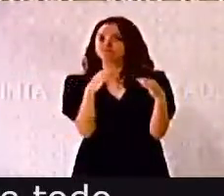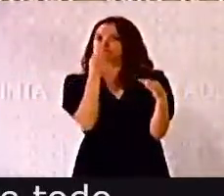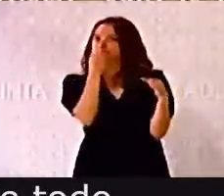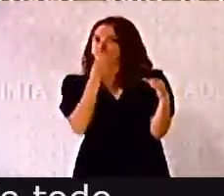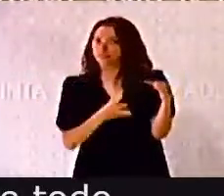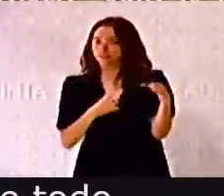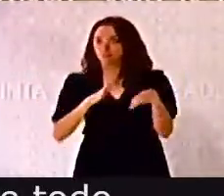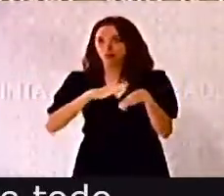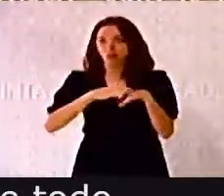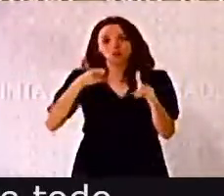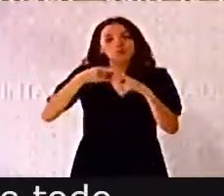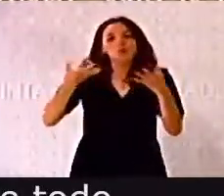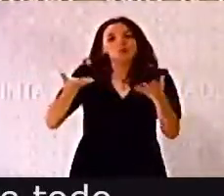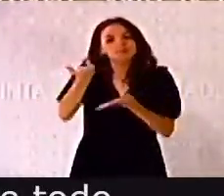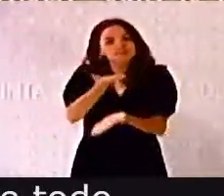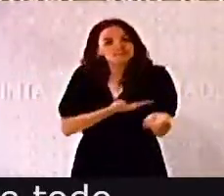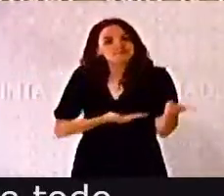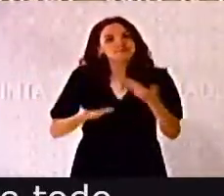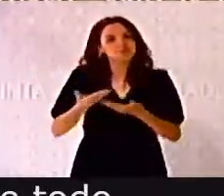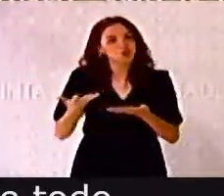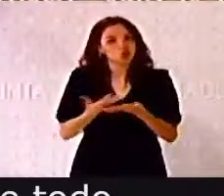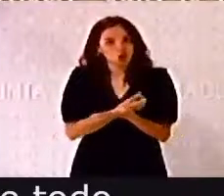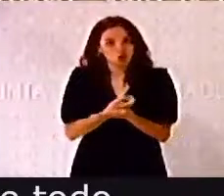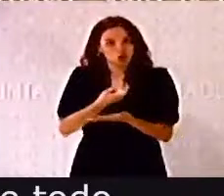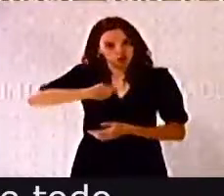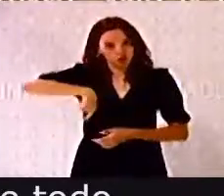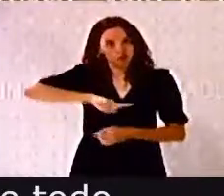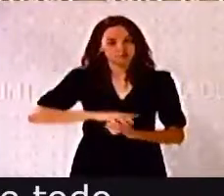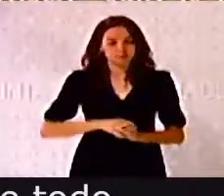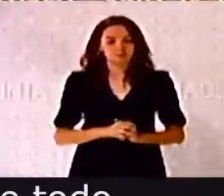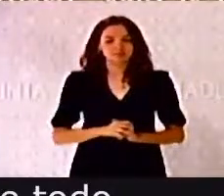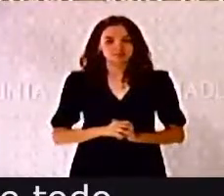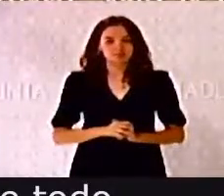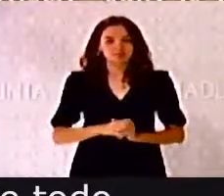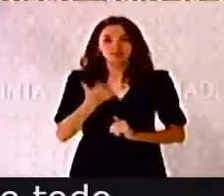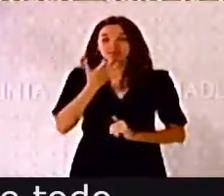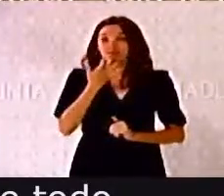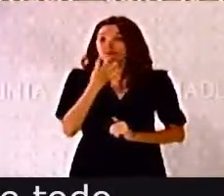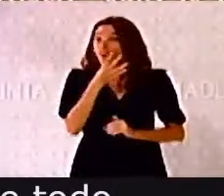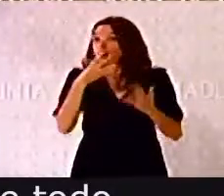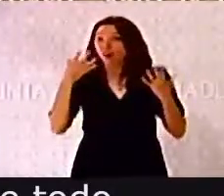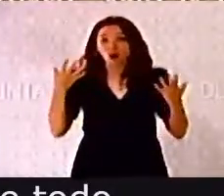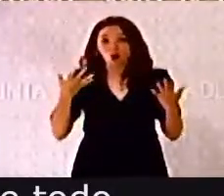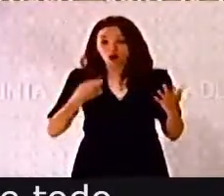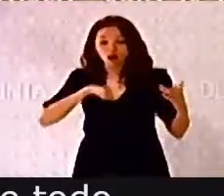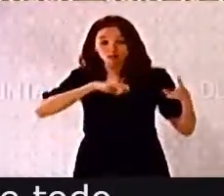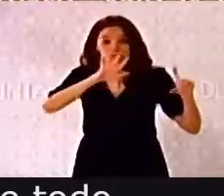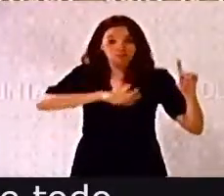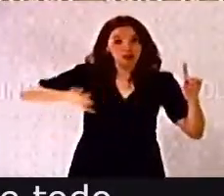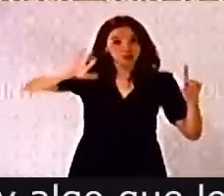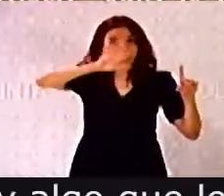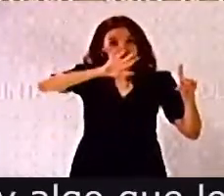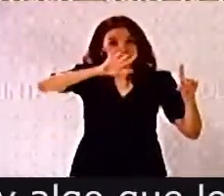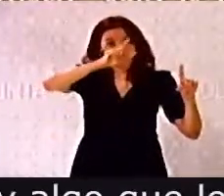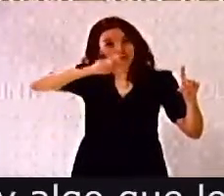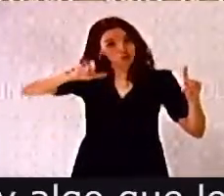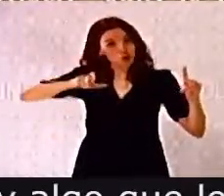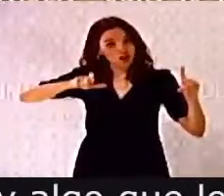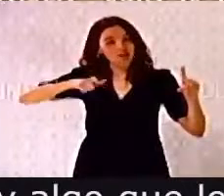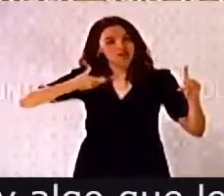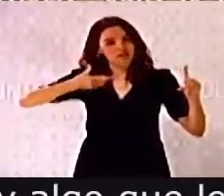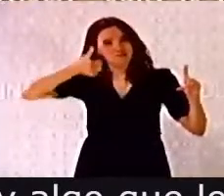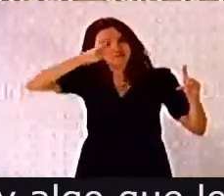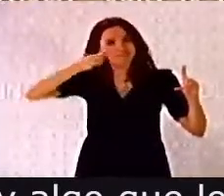la colaboración entre todos. Si hay algo que los españoles en estos momentos y las españolas no van a